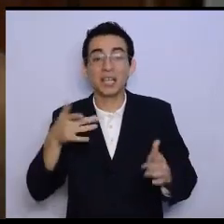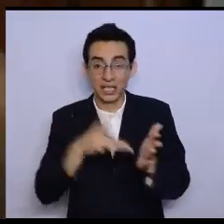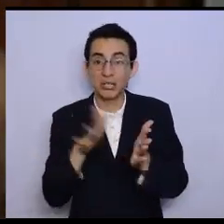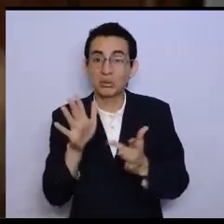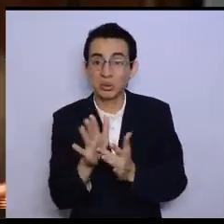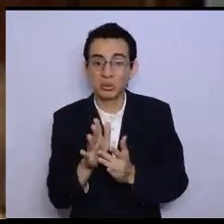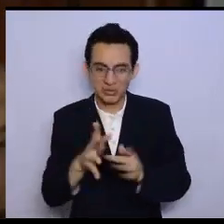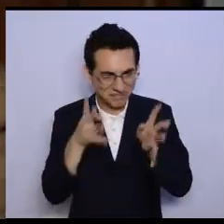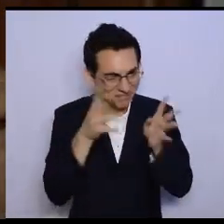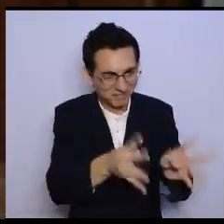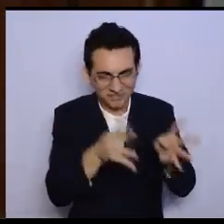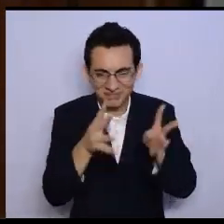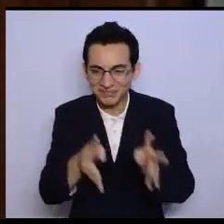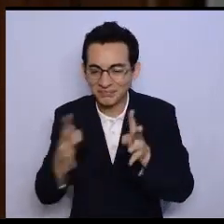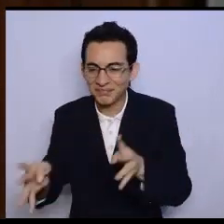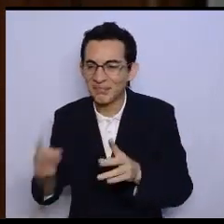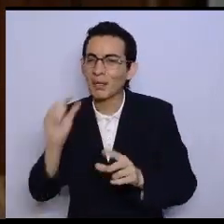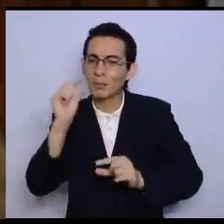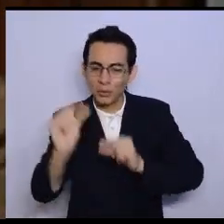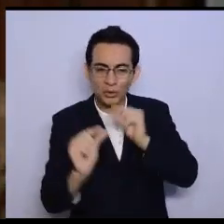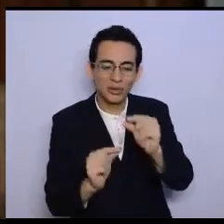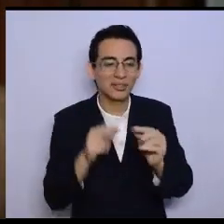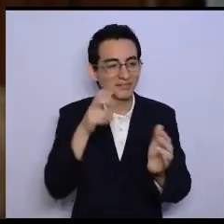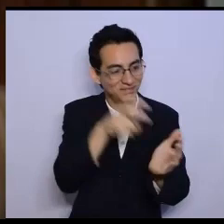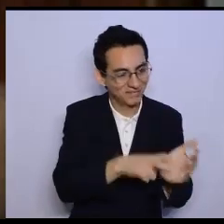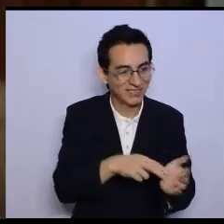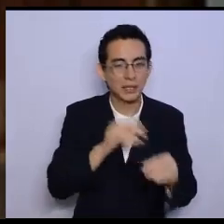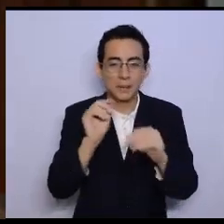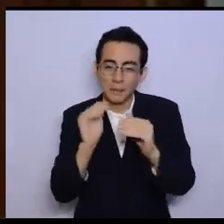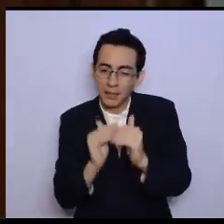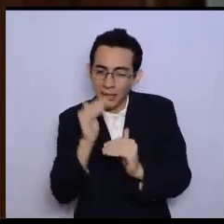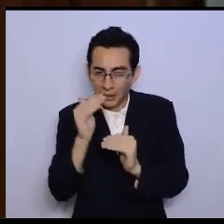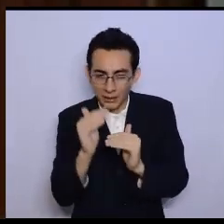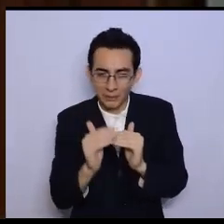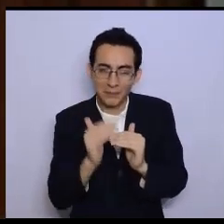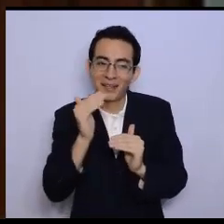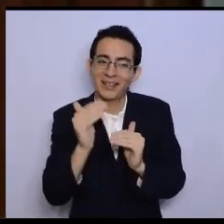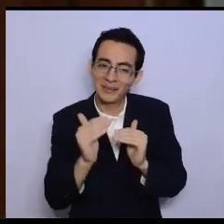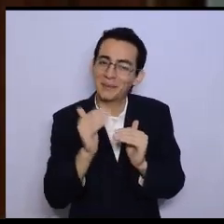con ellos y poco a poco les iba aumentando el calor del crisol,